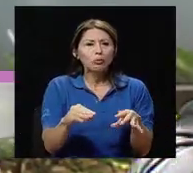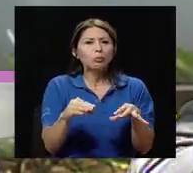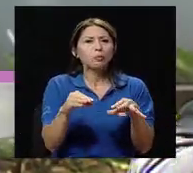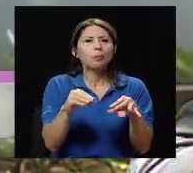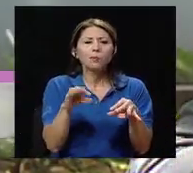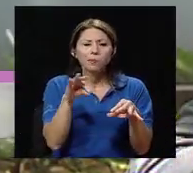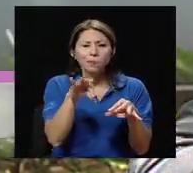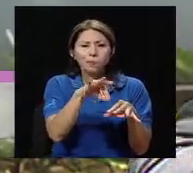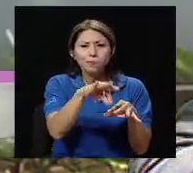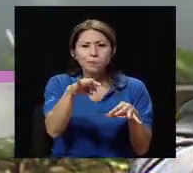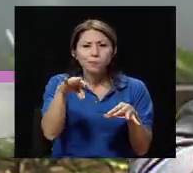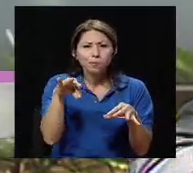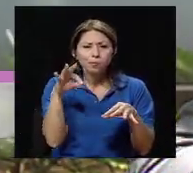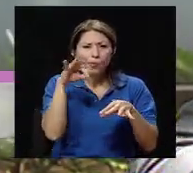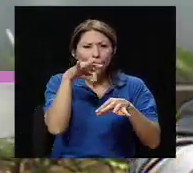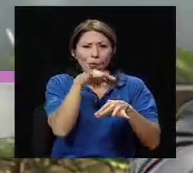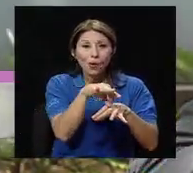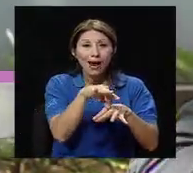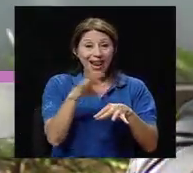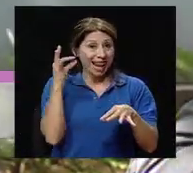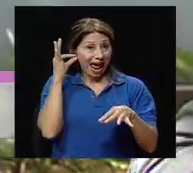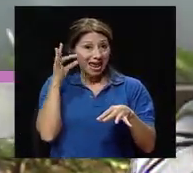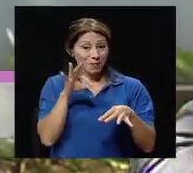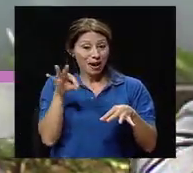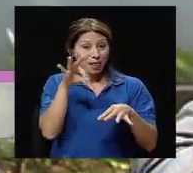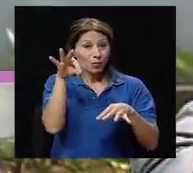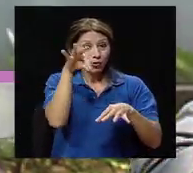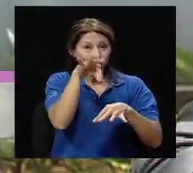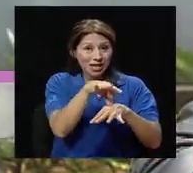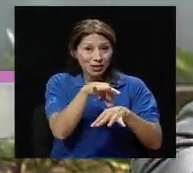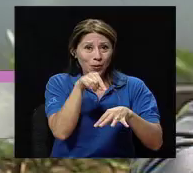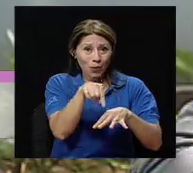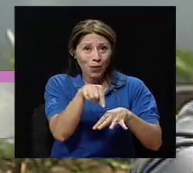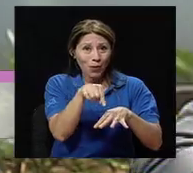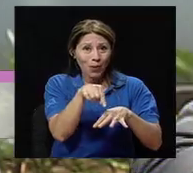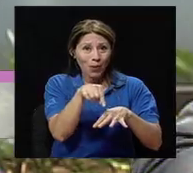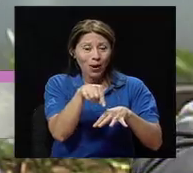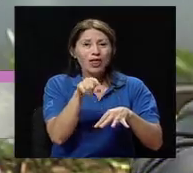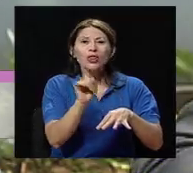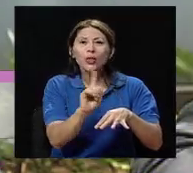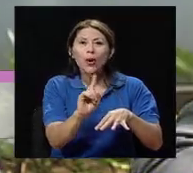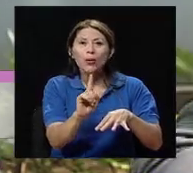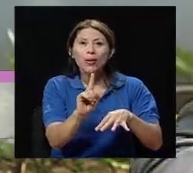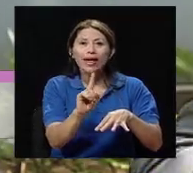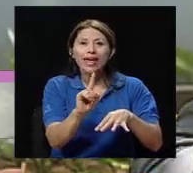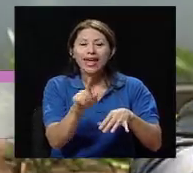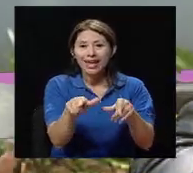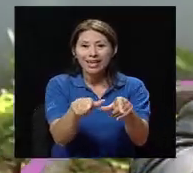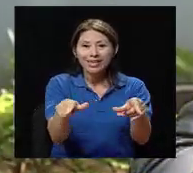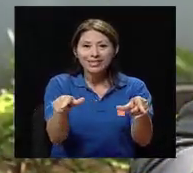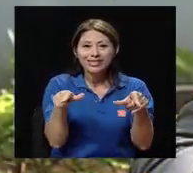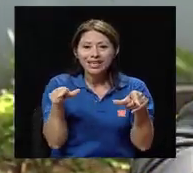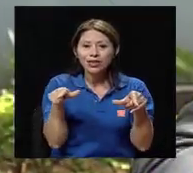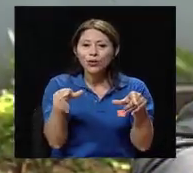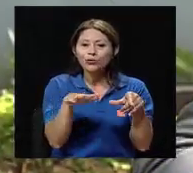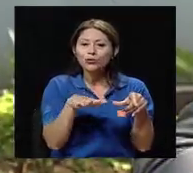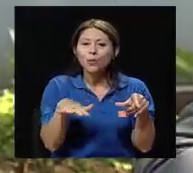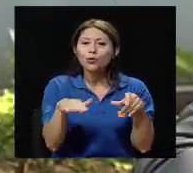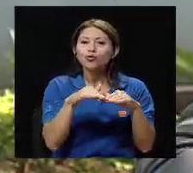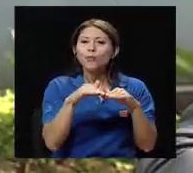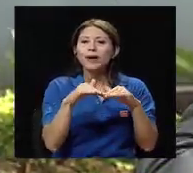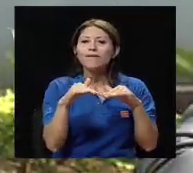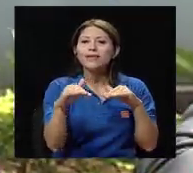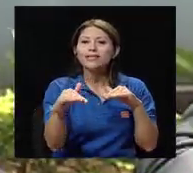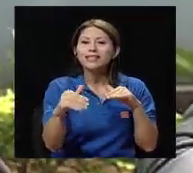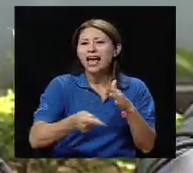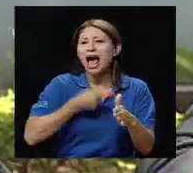Preferencialmente y por lo general, la hembra del mosquito del dengue o hipocito en sitios que tienen superficies. Es un concepto que